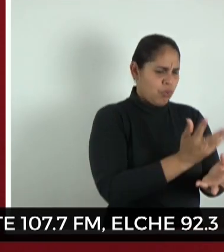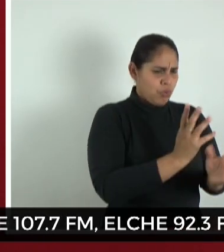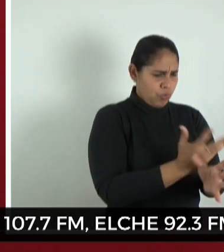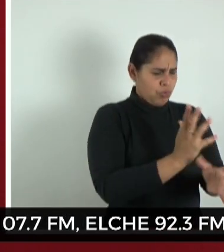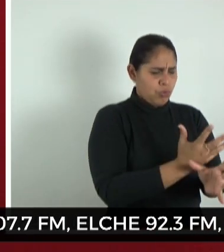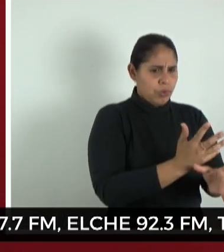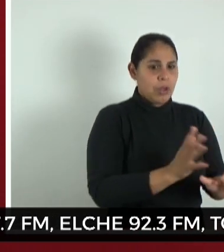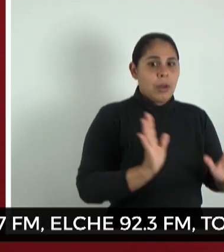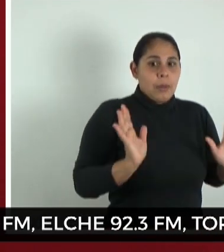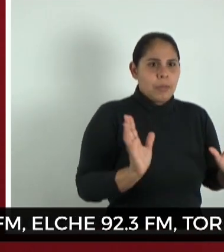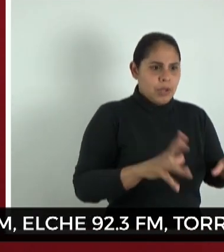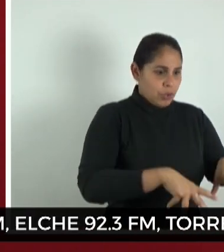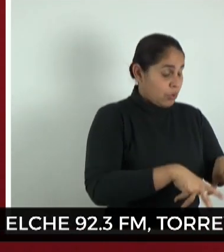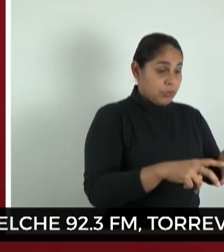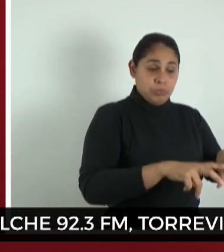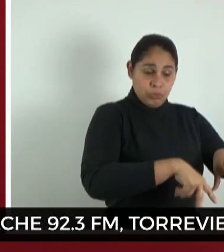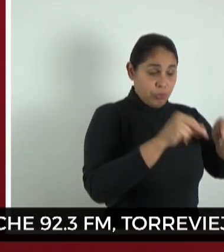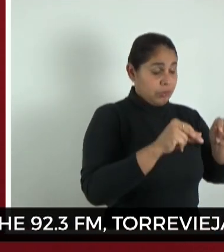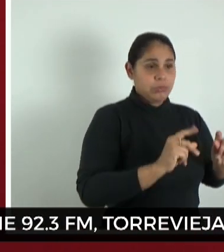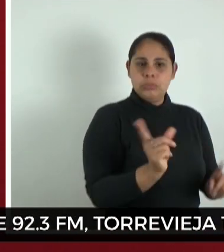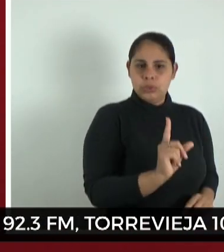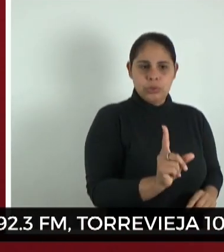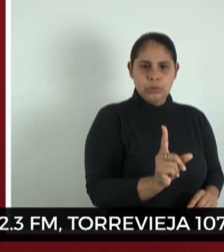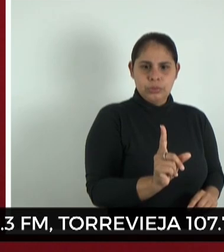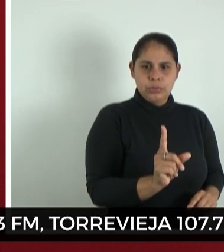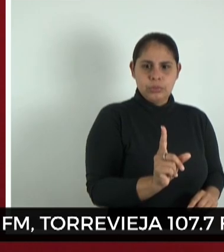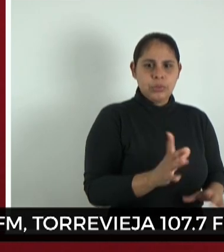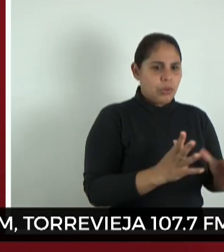Él encendió un fuego en tu vida.